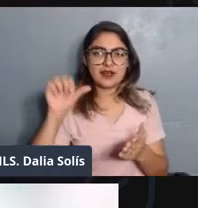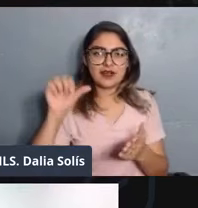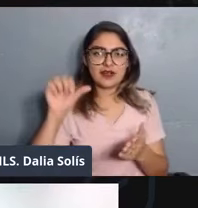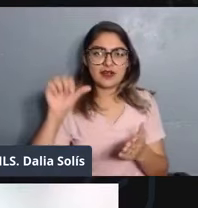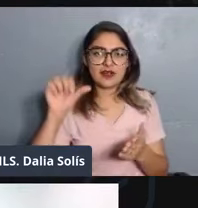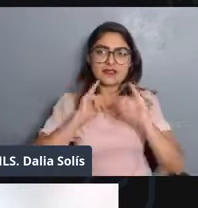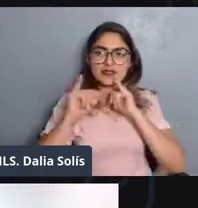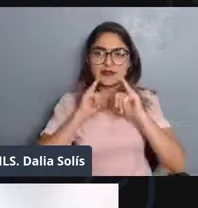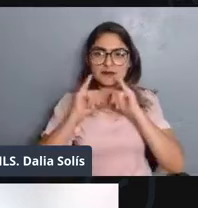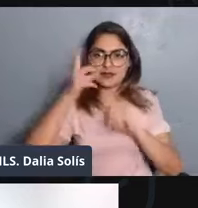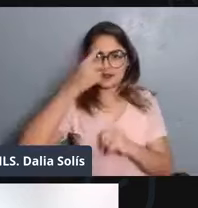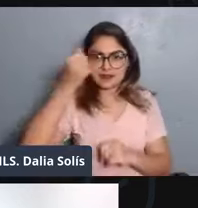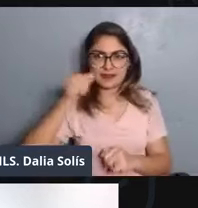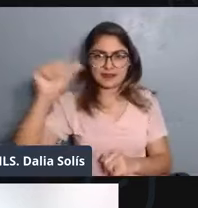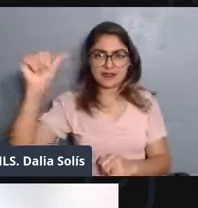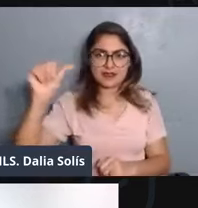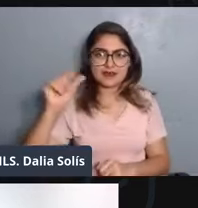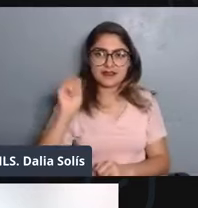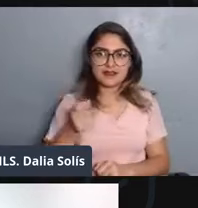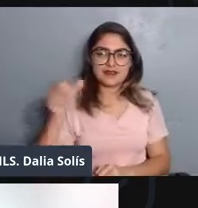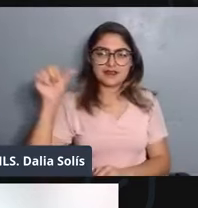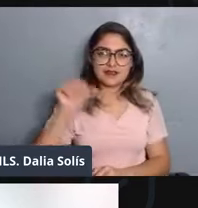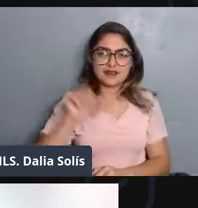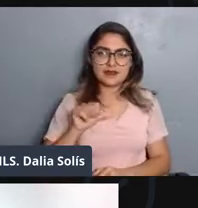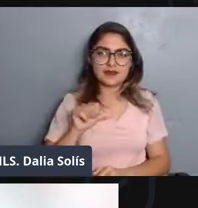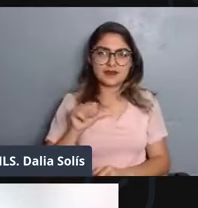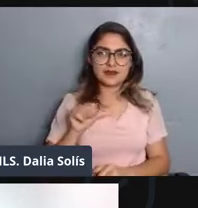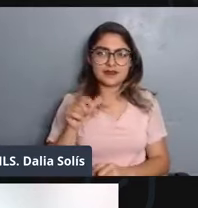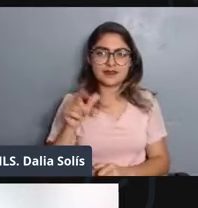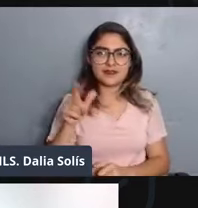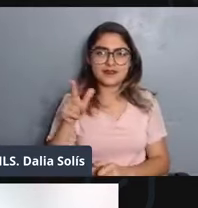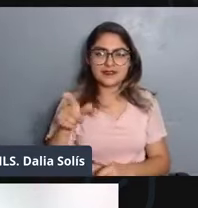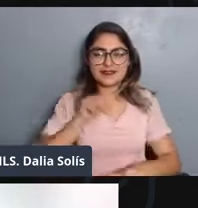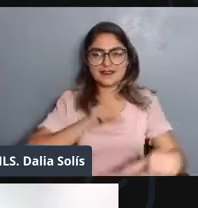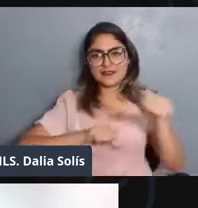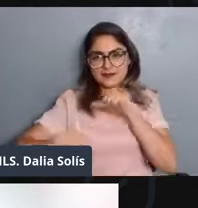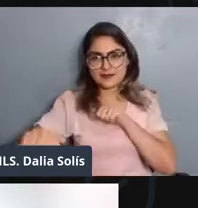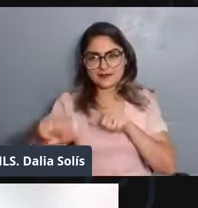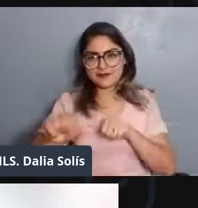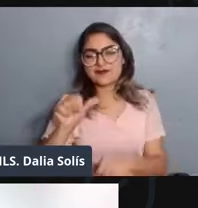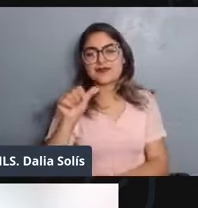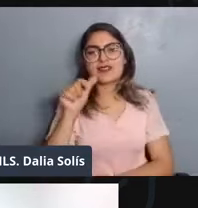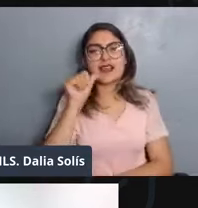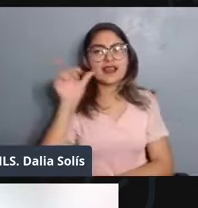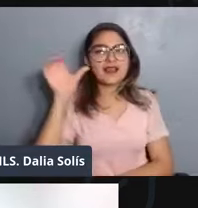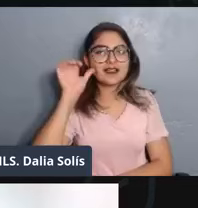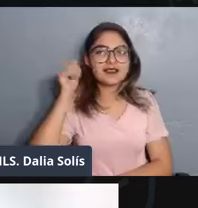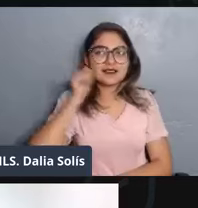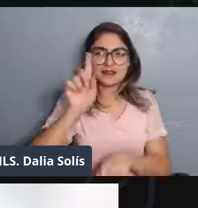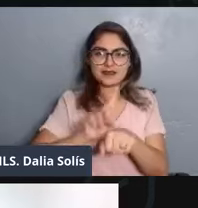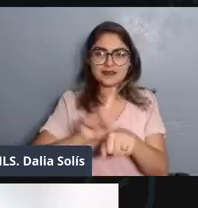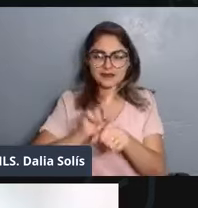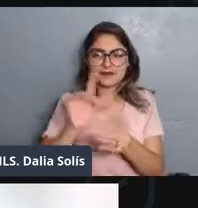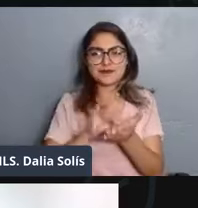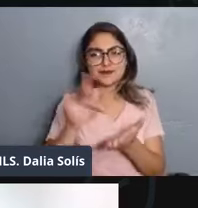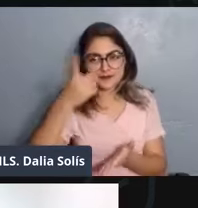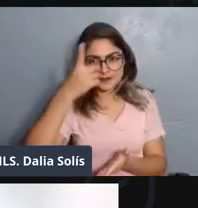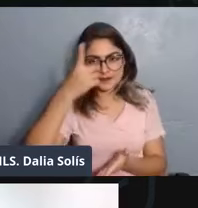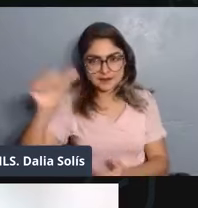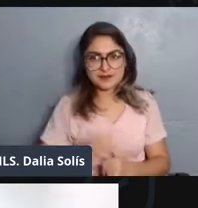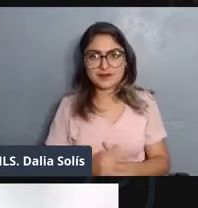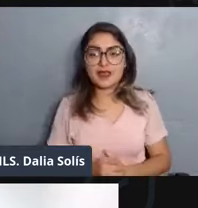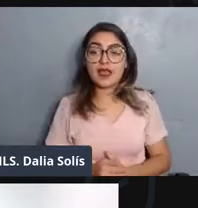Lobo como cada noche. Gracias, Dali. Y bueno, manteles larguísimos porque a mí me encanta platicar con la doctora, que no es